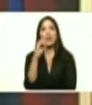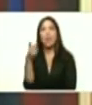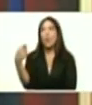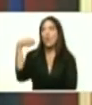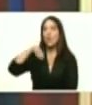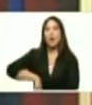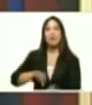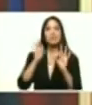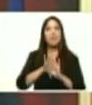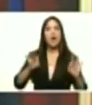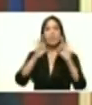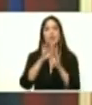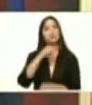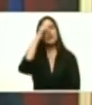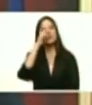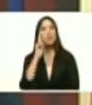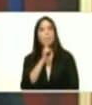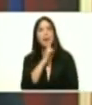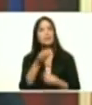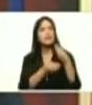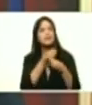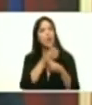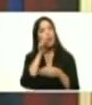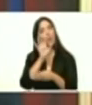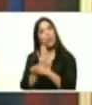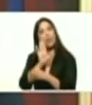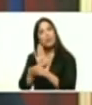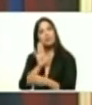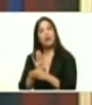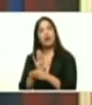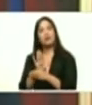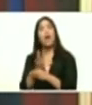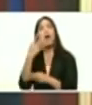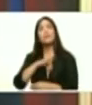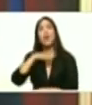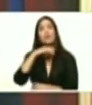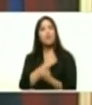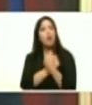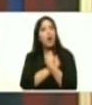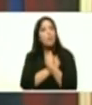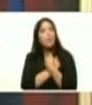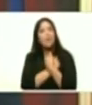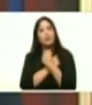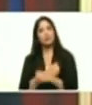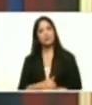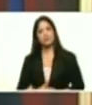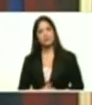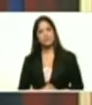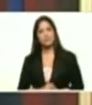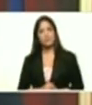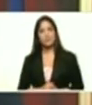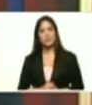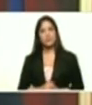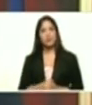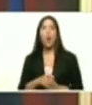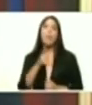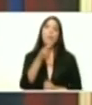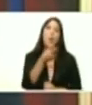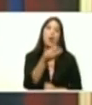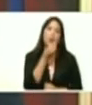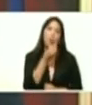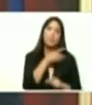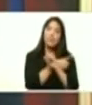Y nuestros padres lo que hicieron fue protegernos. No nos faltó el amor. Quizás la comida era menos, ¿verdad?